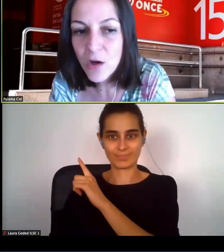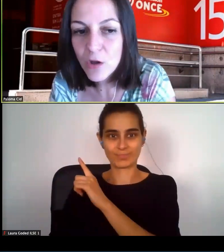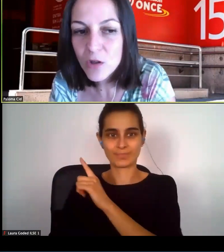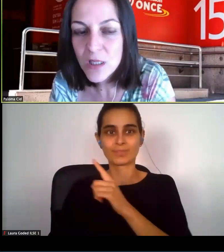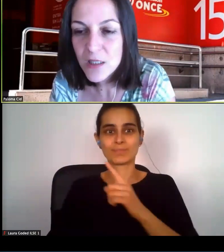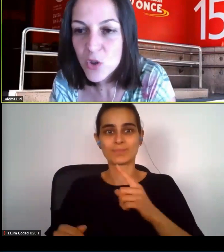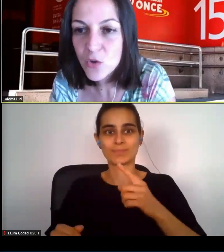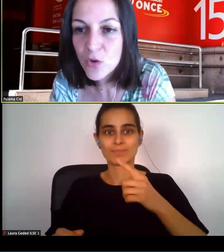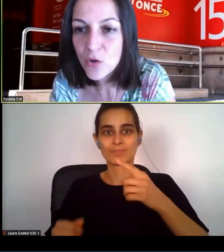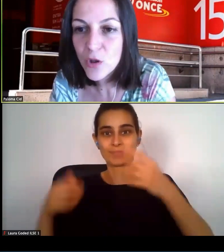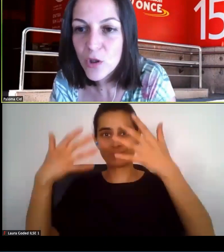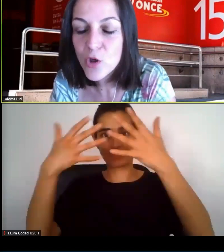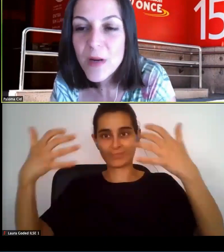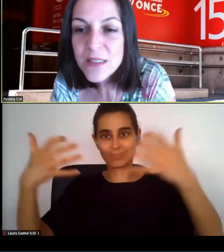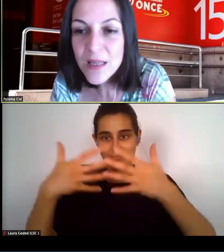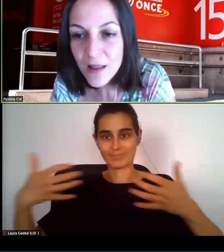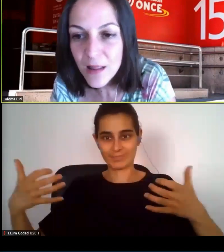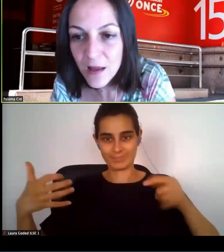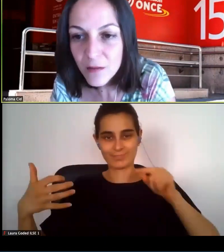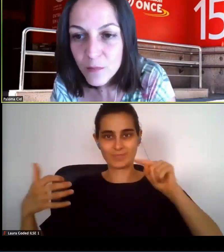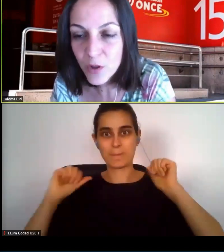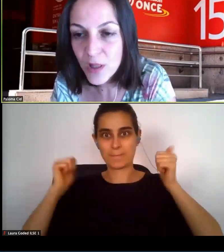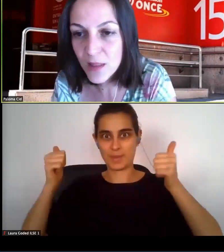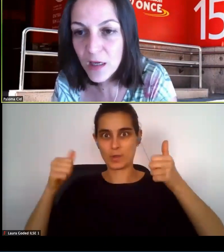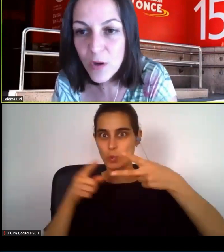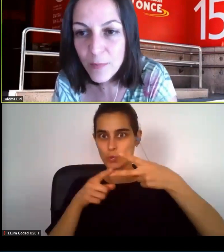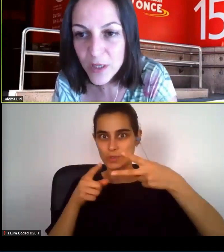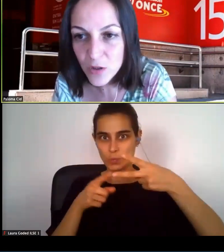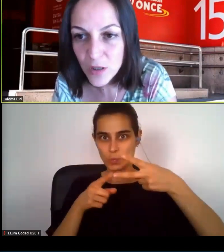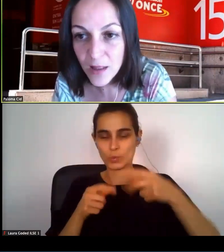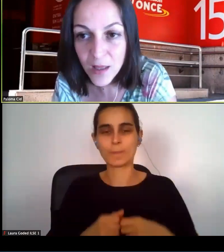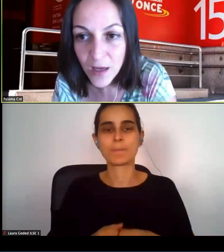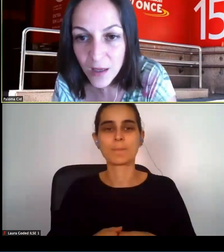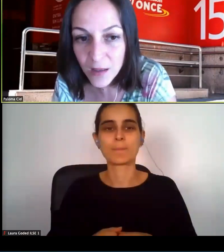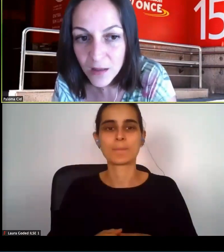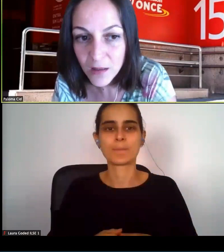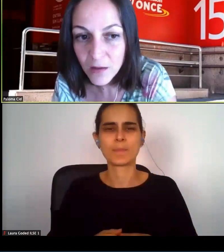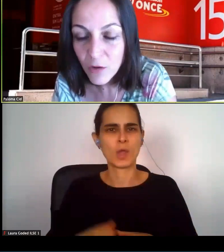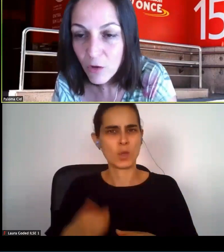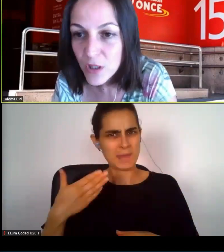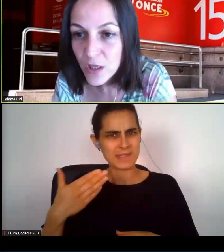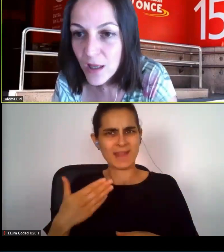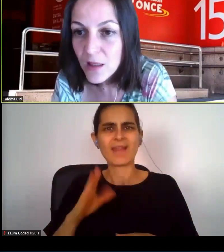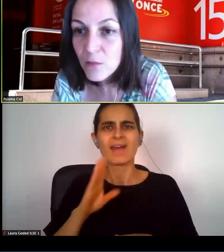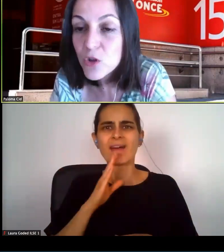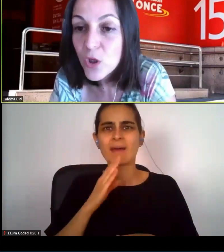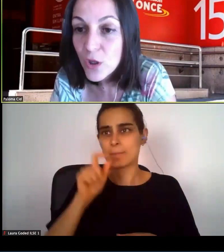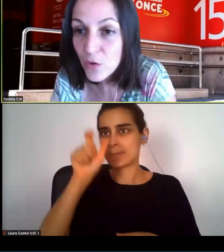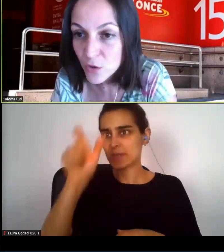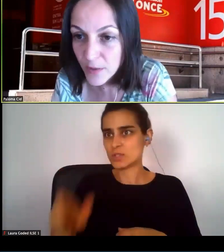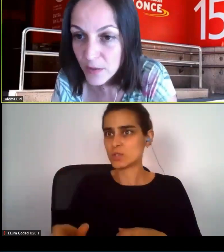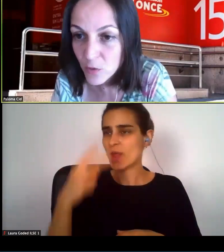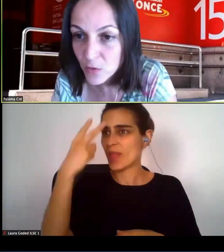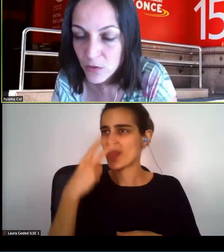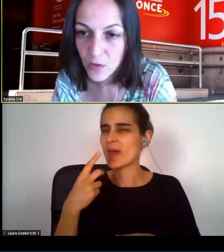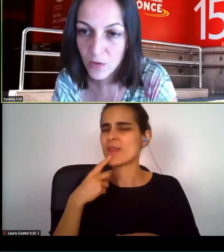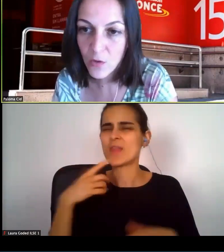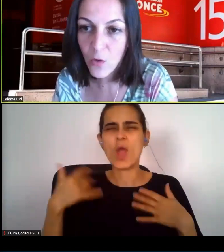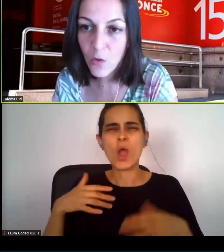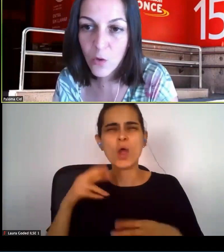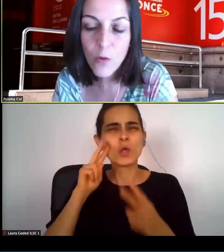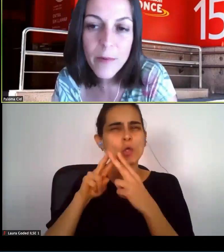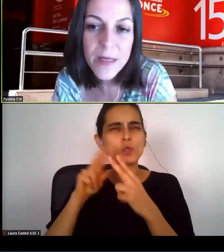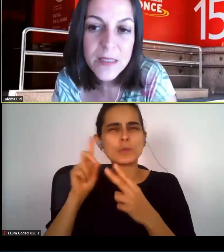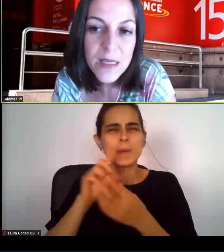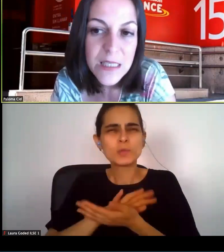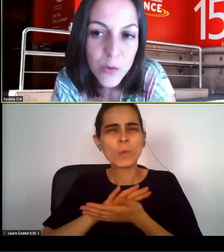relación a lo que os he dicho. No pasa nada por decirle a una persona ciega, oye, hace mucho que no nos vemos,